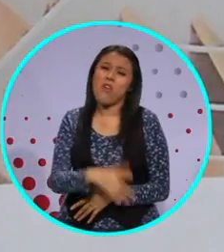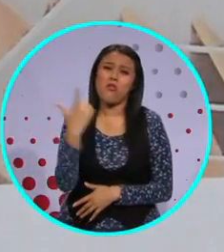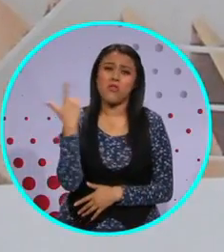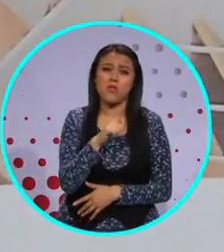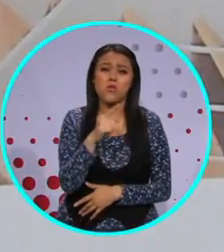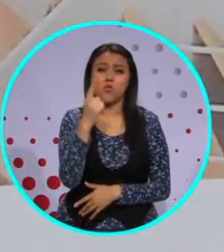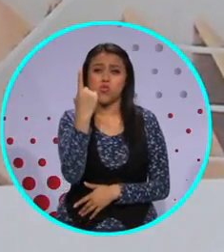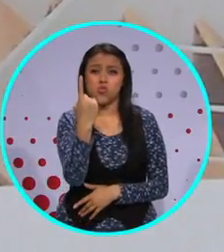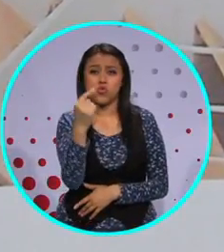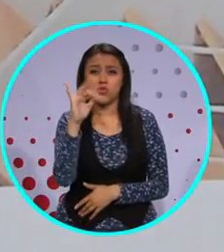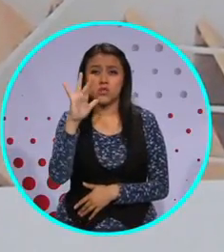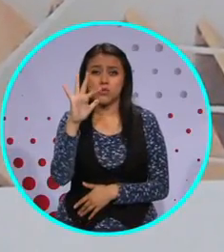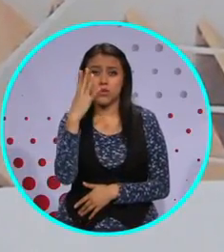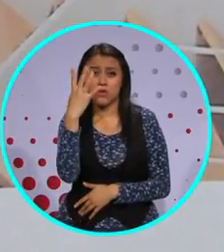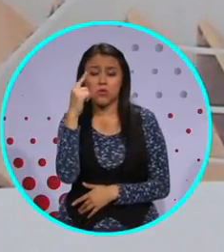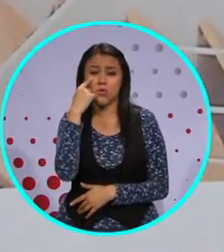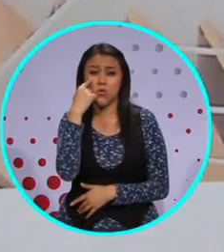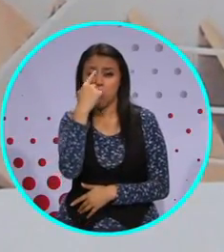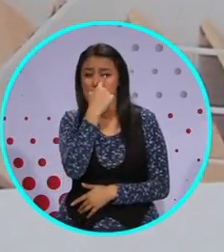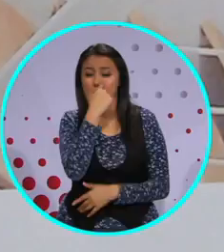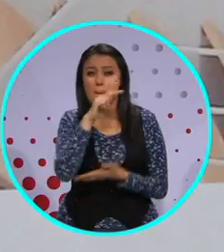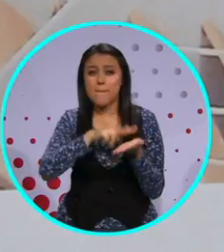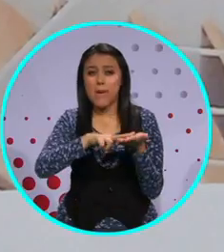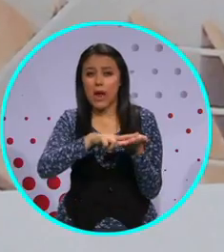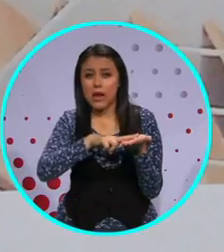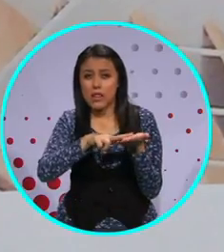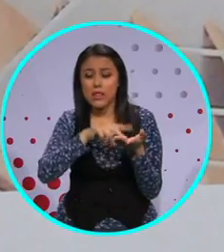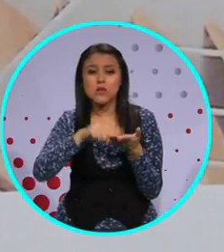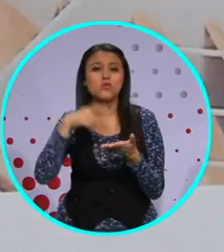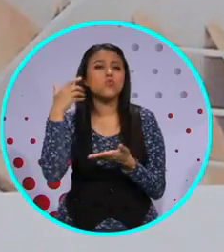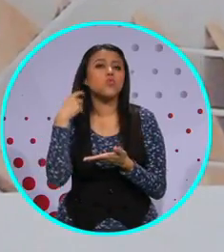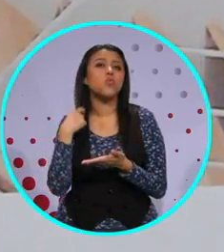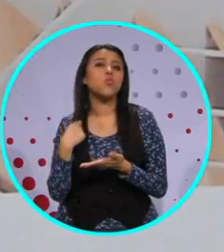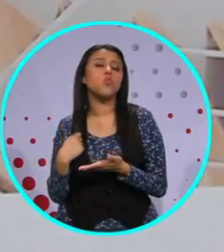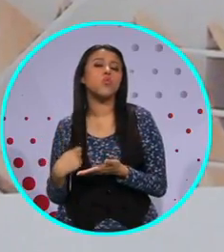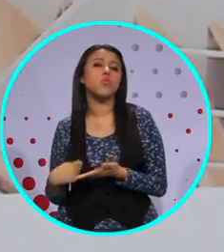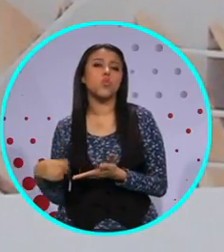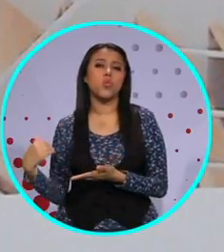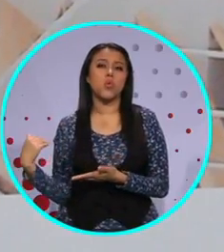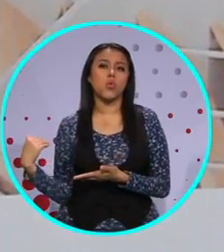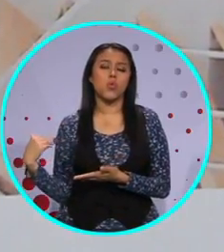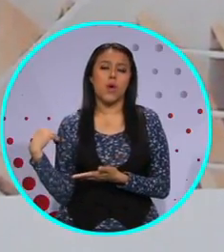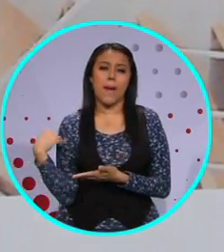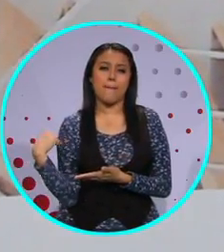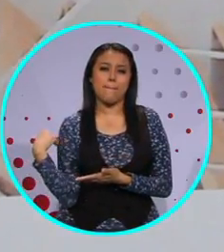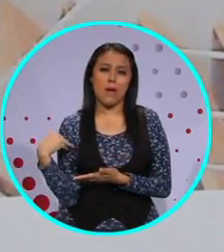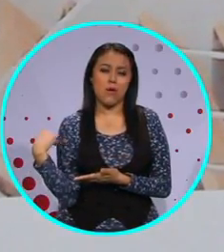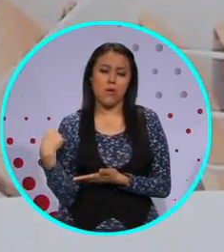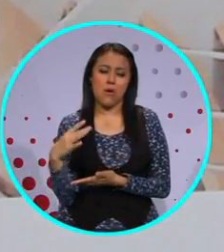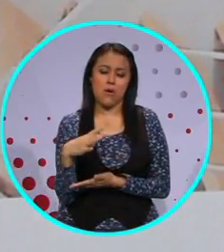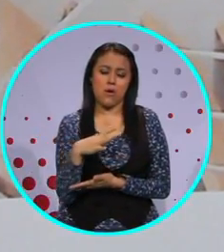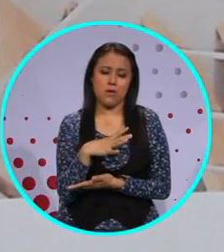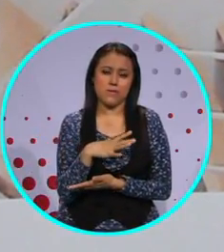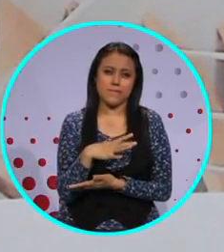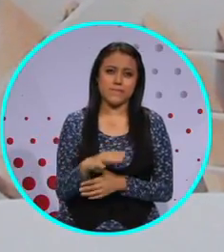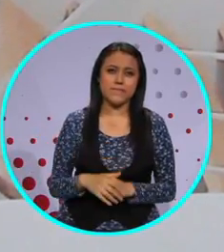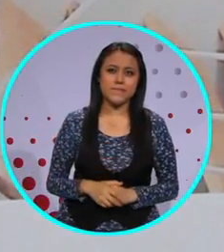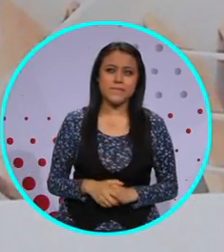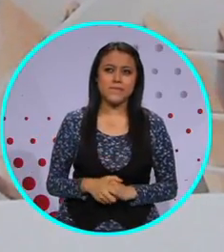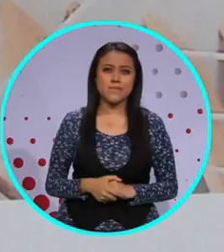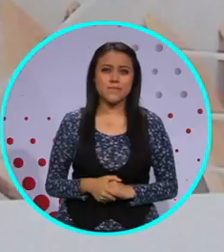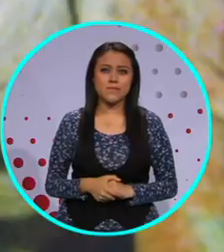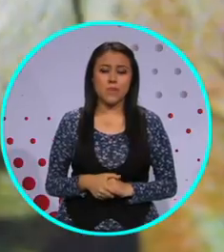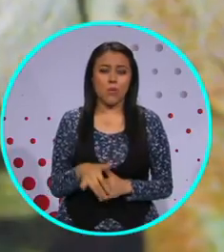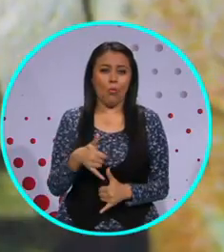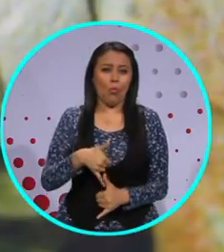mide unos 54 tiene ojos verdes el cabello lacio bajó del hombro es